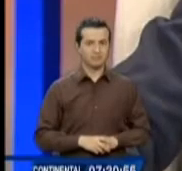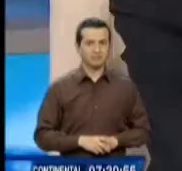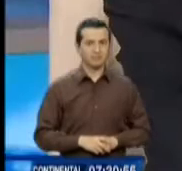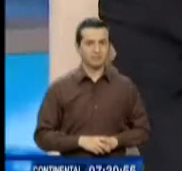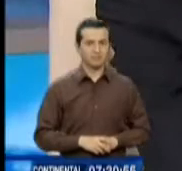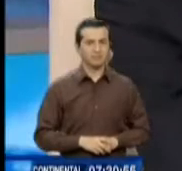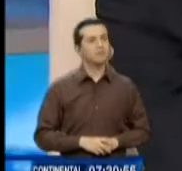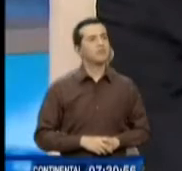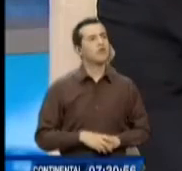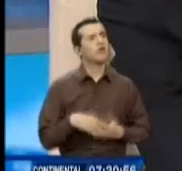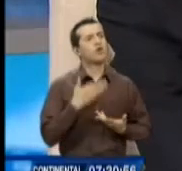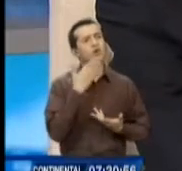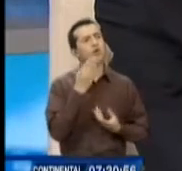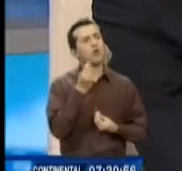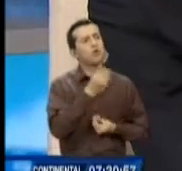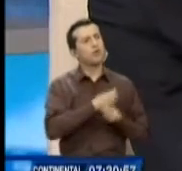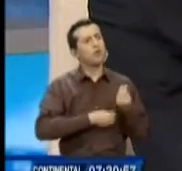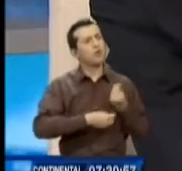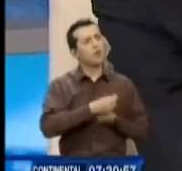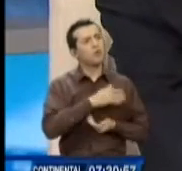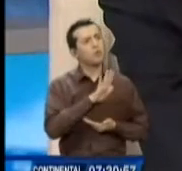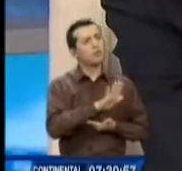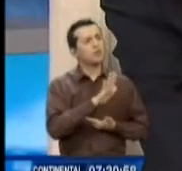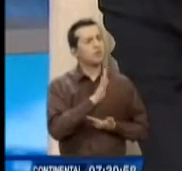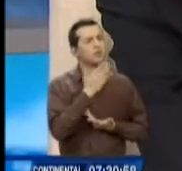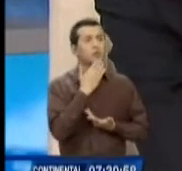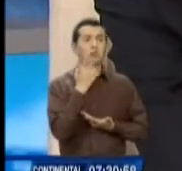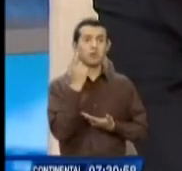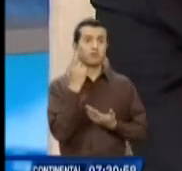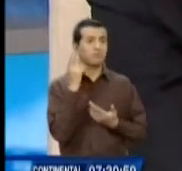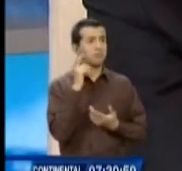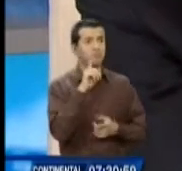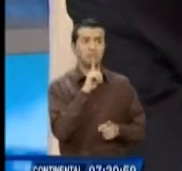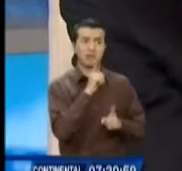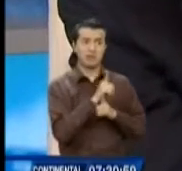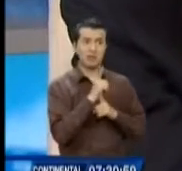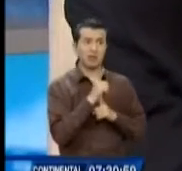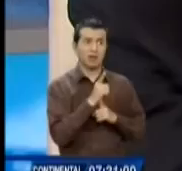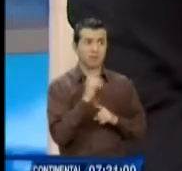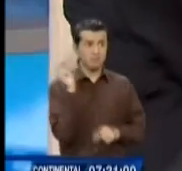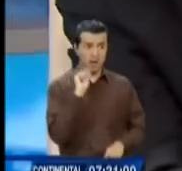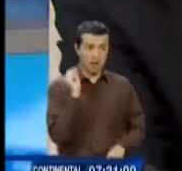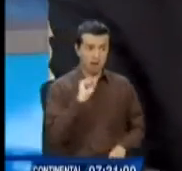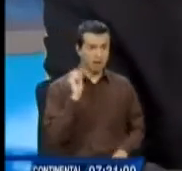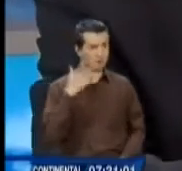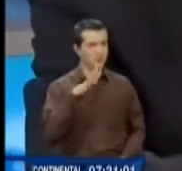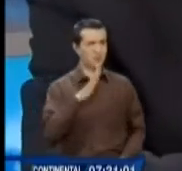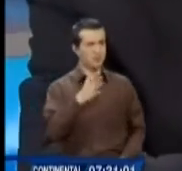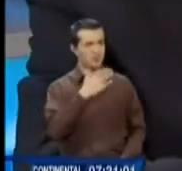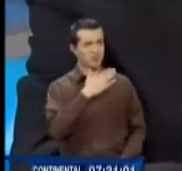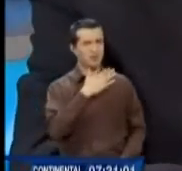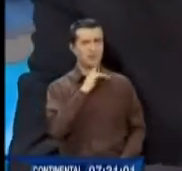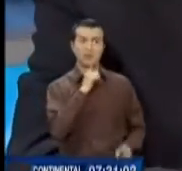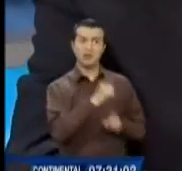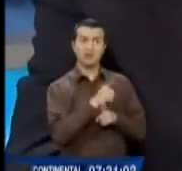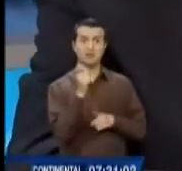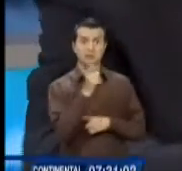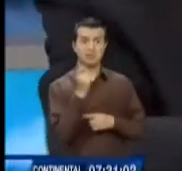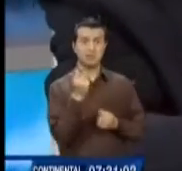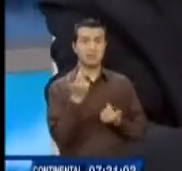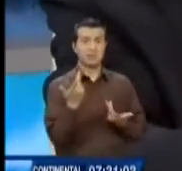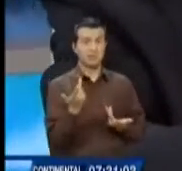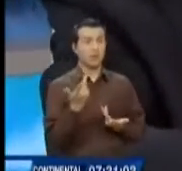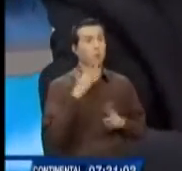¿cómo consigues financiar estas iniciativas? Porque esto es tremendo. O sea, esto no es nada barato, ya vimos así. Y aquí lo que se requiere no